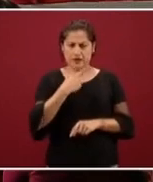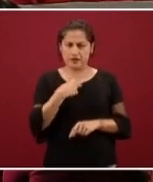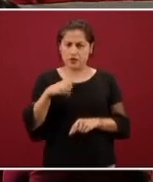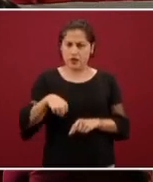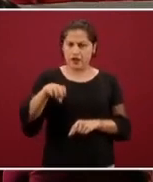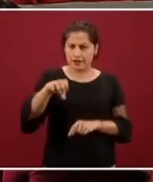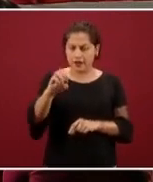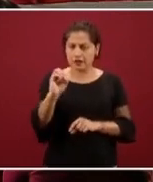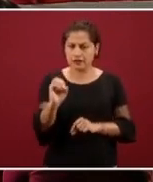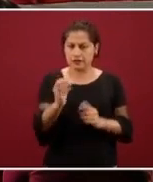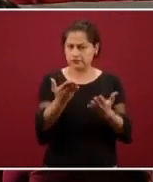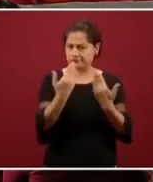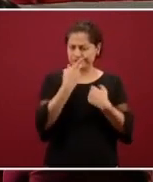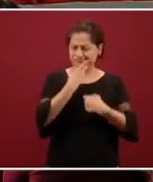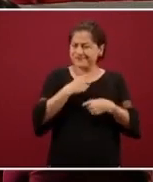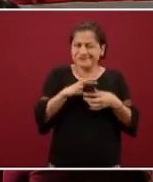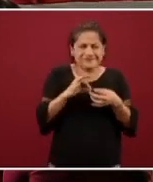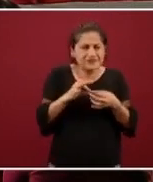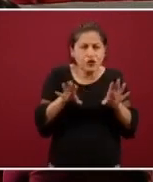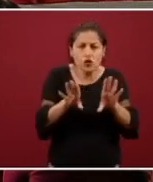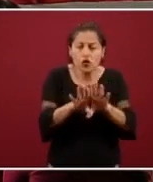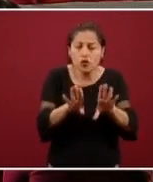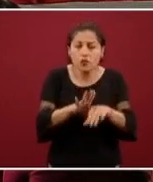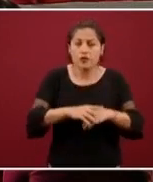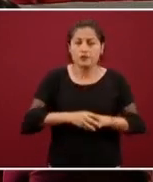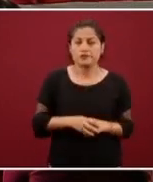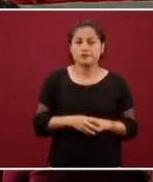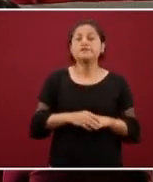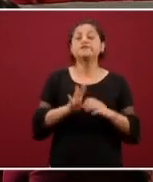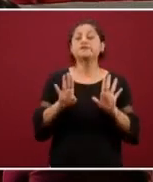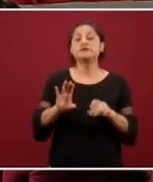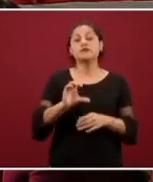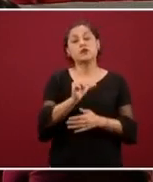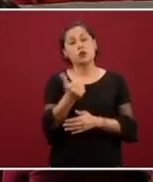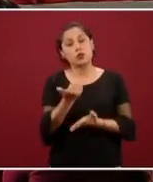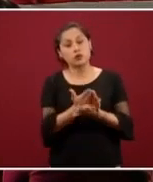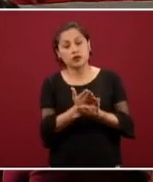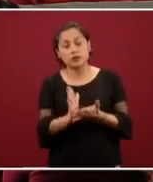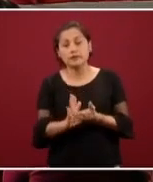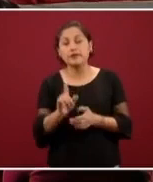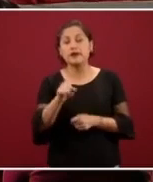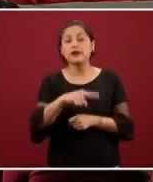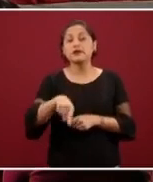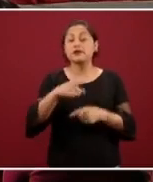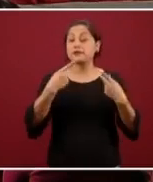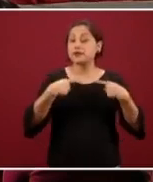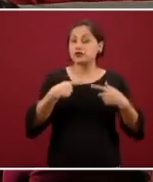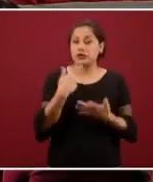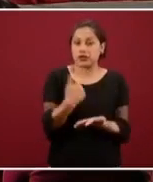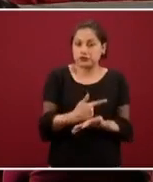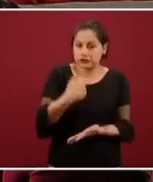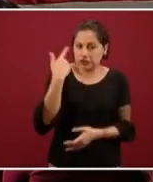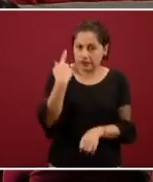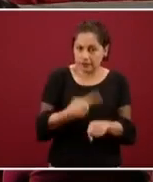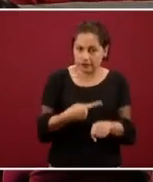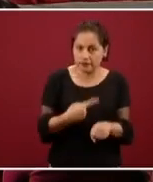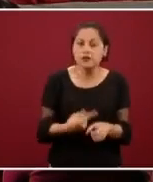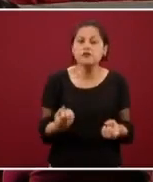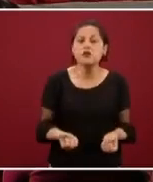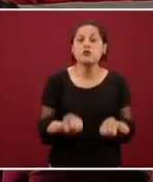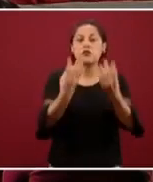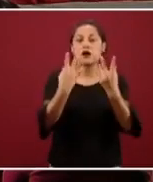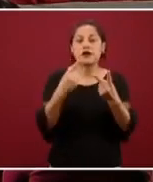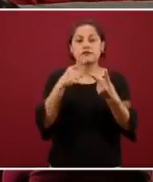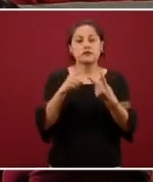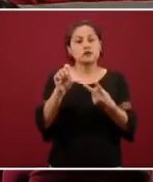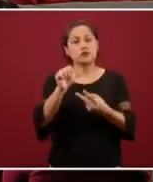esto. Y cuántos casos graves hay, cuántos se han rehabilitado, y no sé si tienen datos también sobre